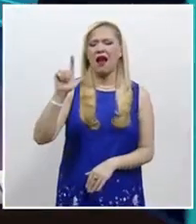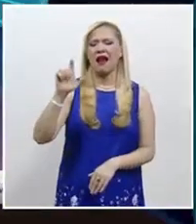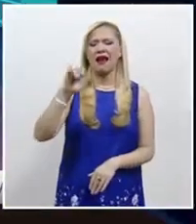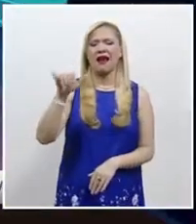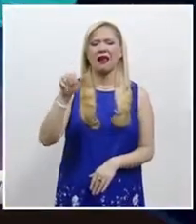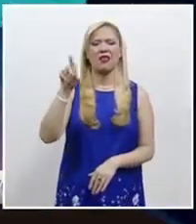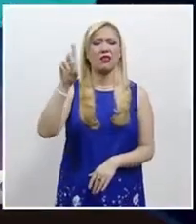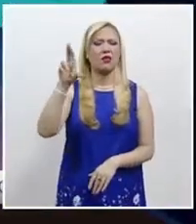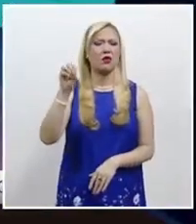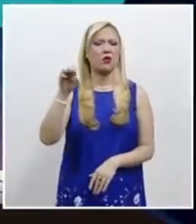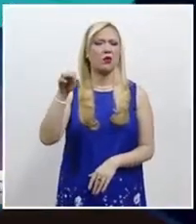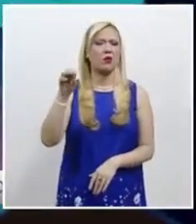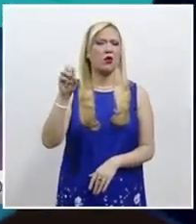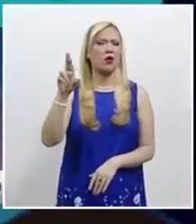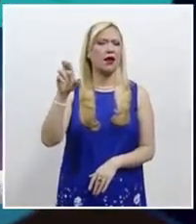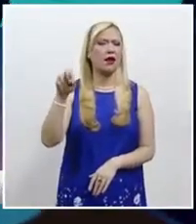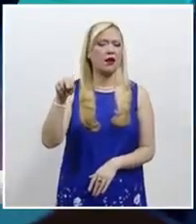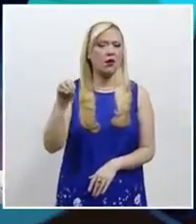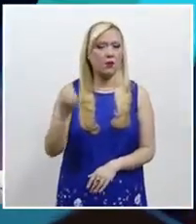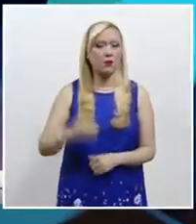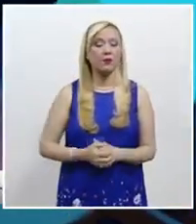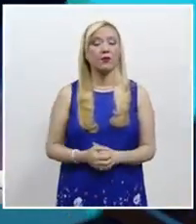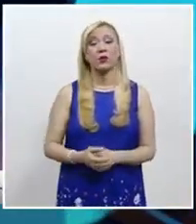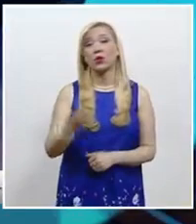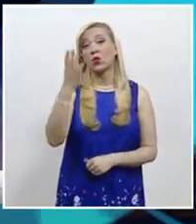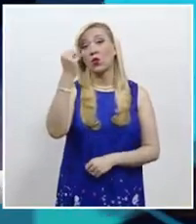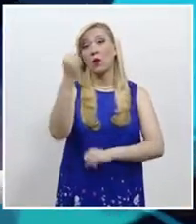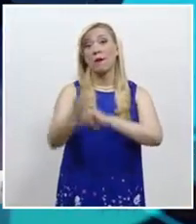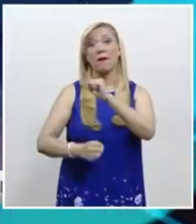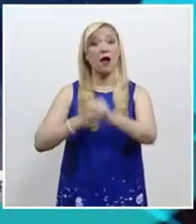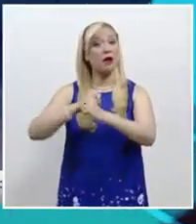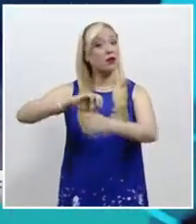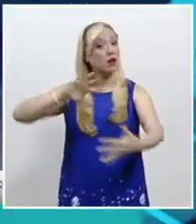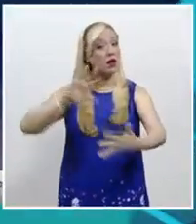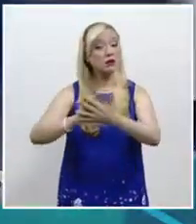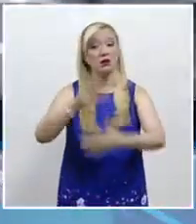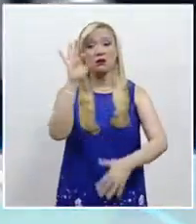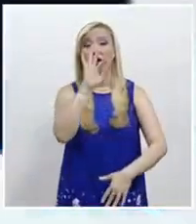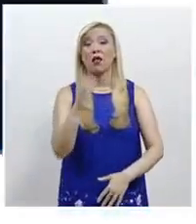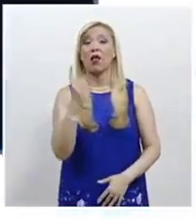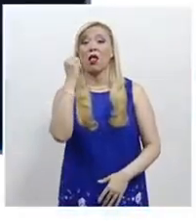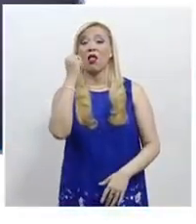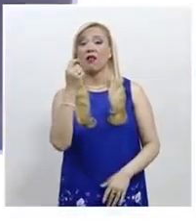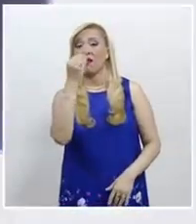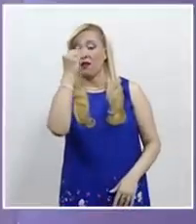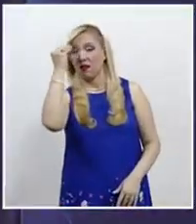Sancionarán hasta con 9 años de prisión a los llamados montadeudas.